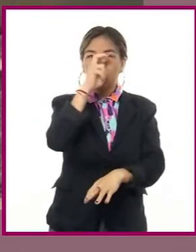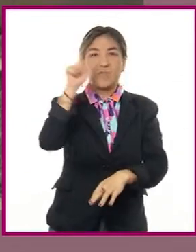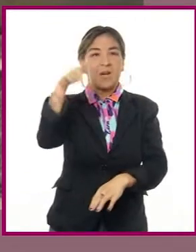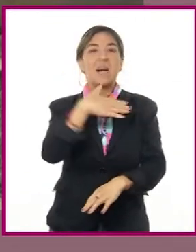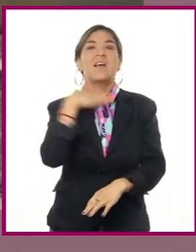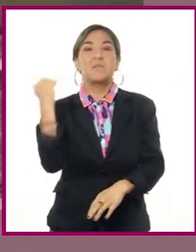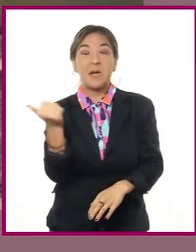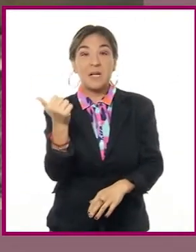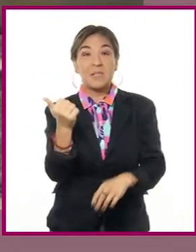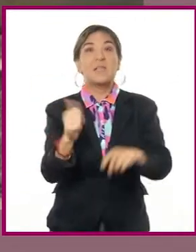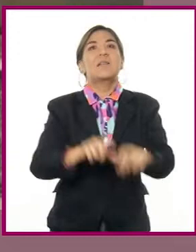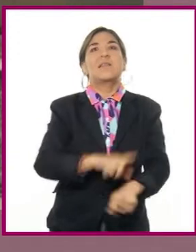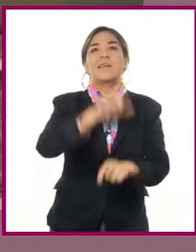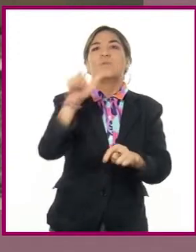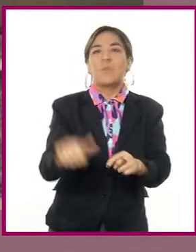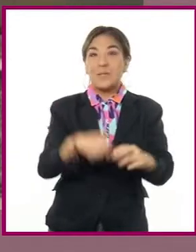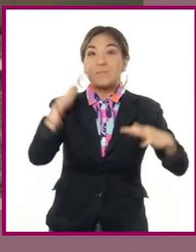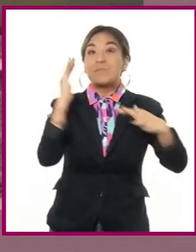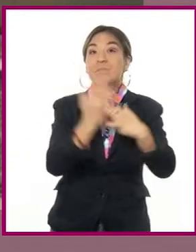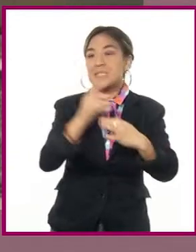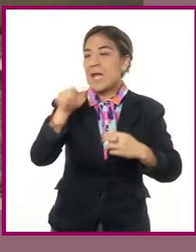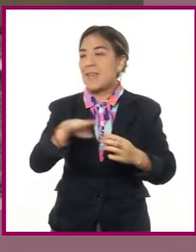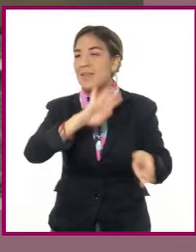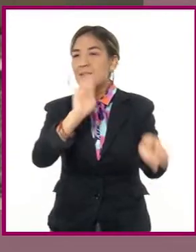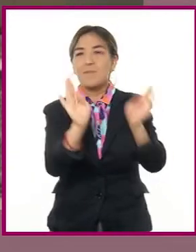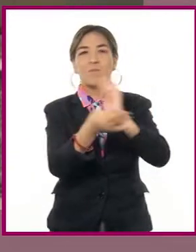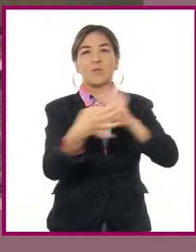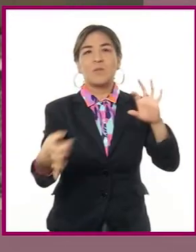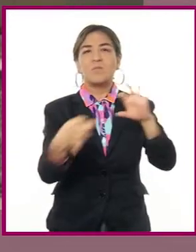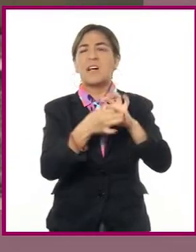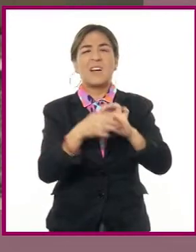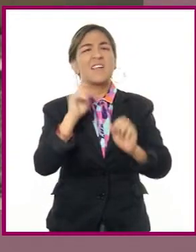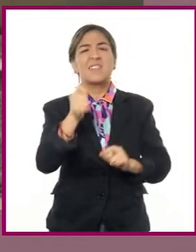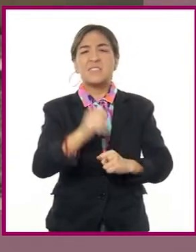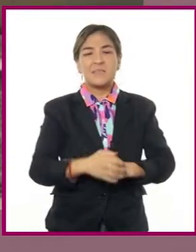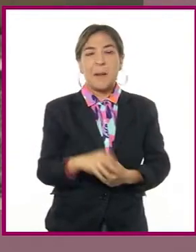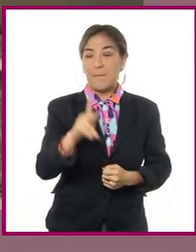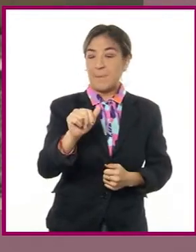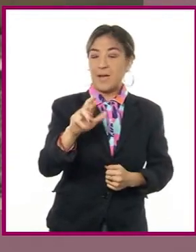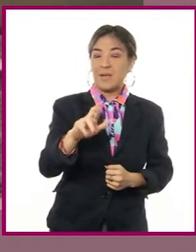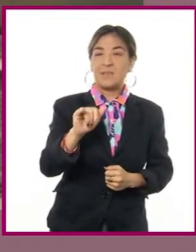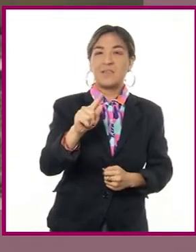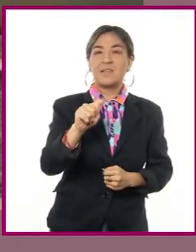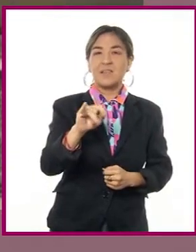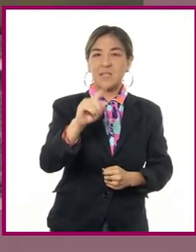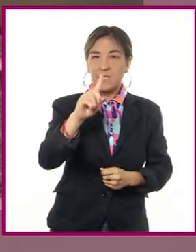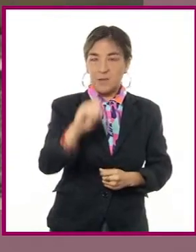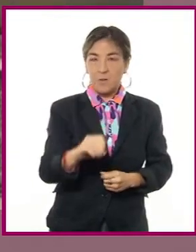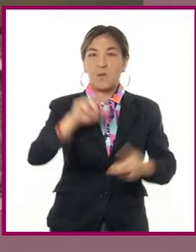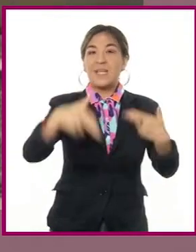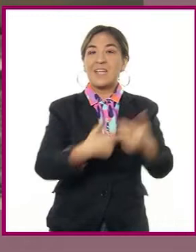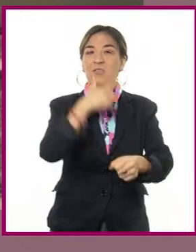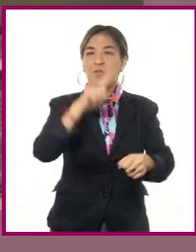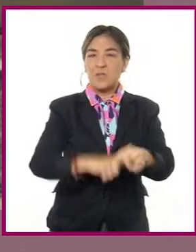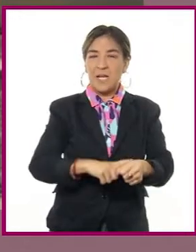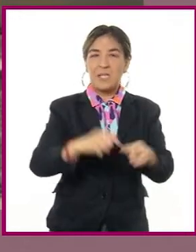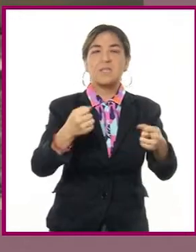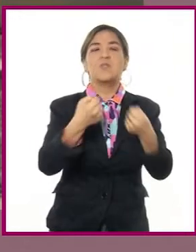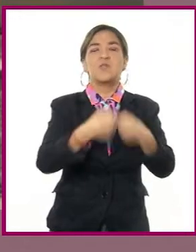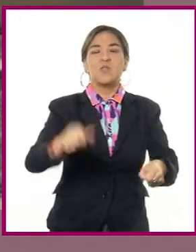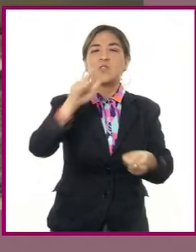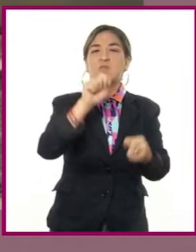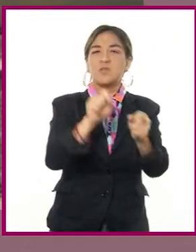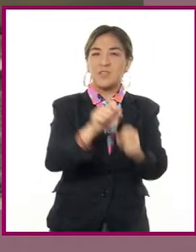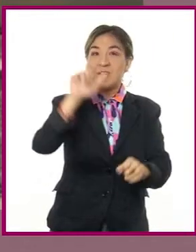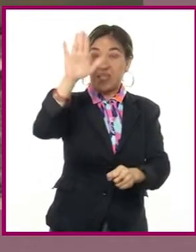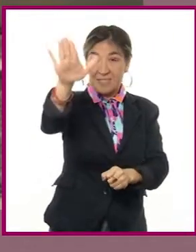buena parte del mundo. Se trataba del Partido Nacional Socialista, que de socialista